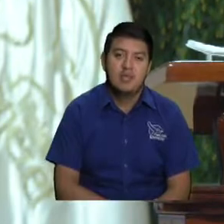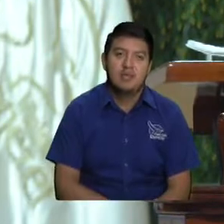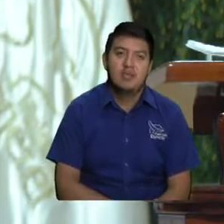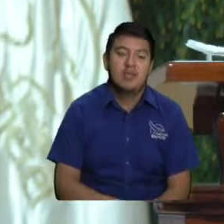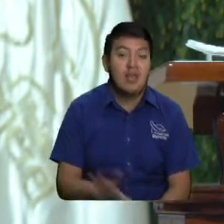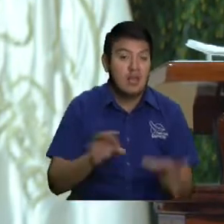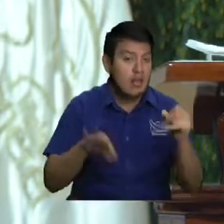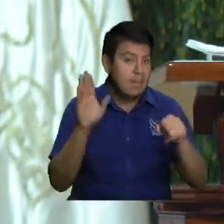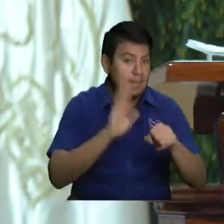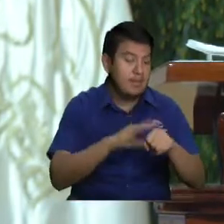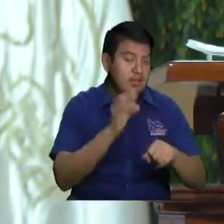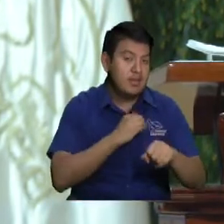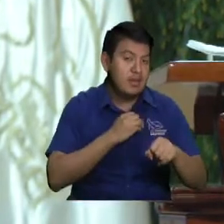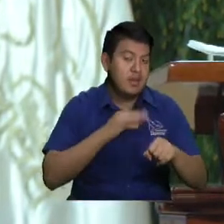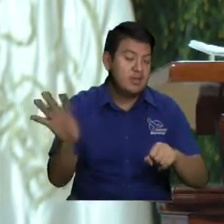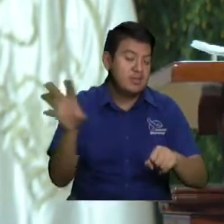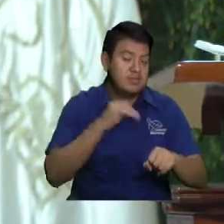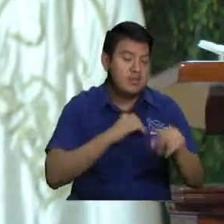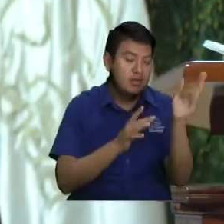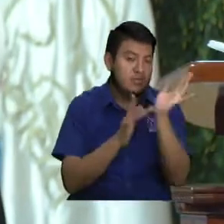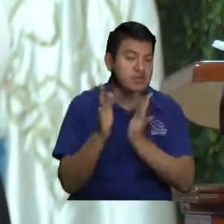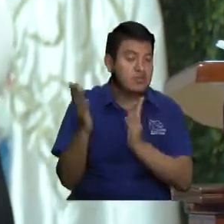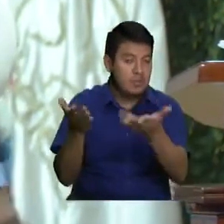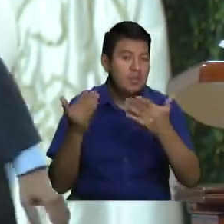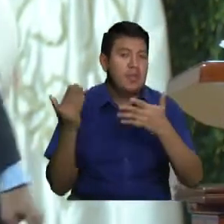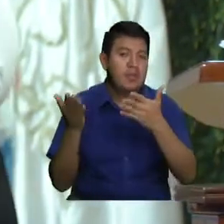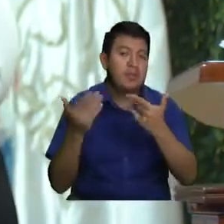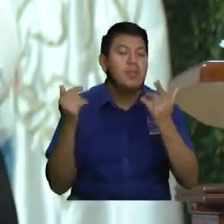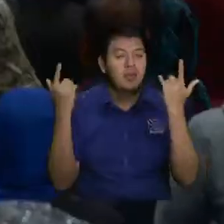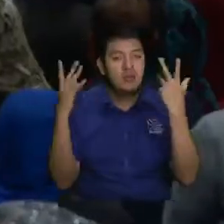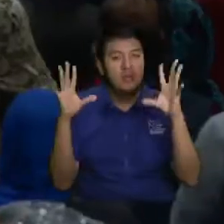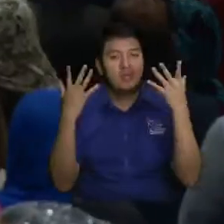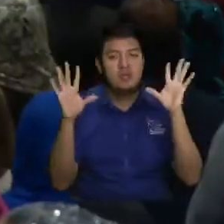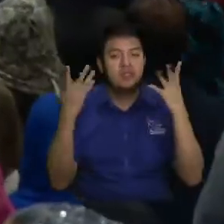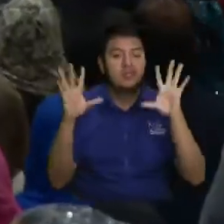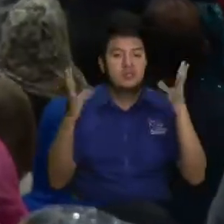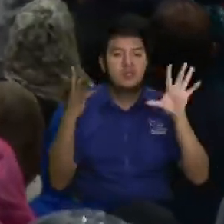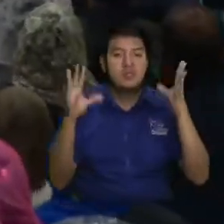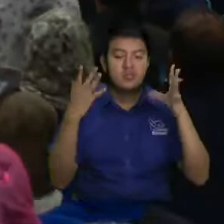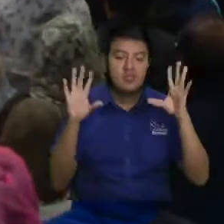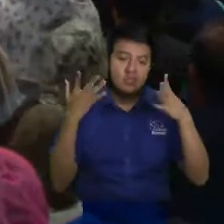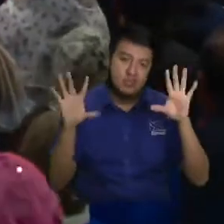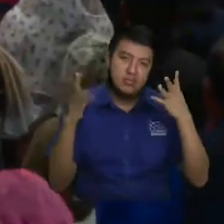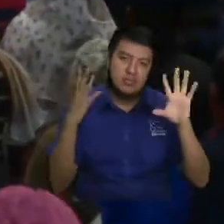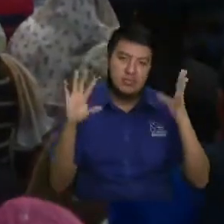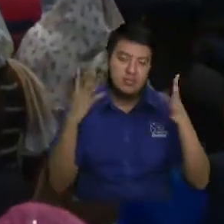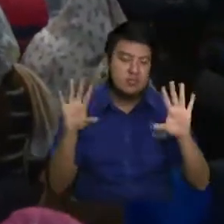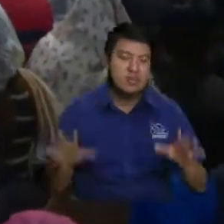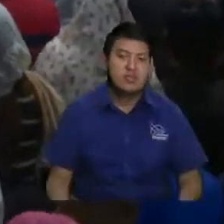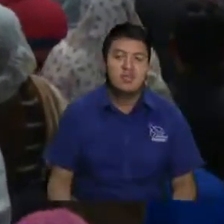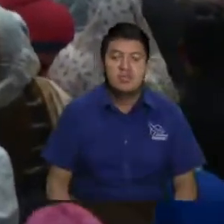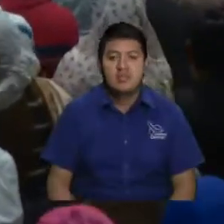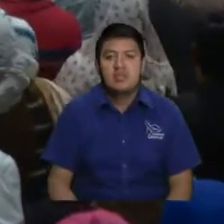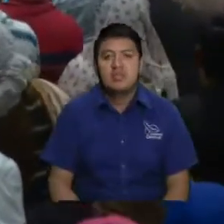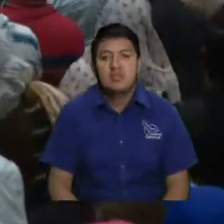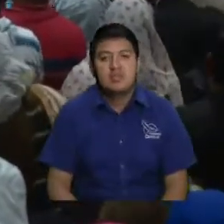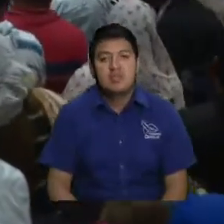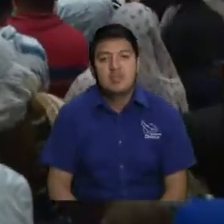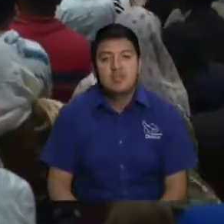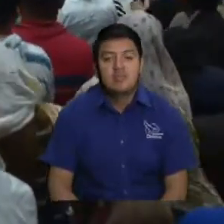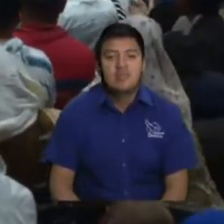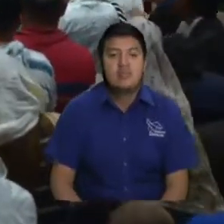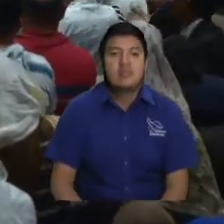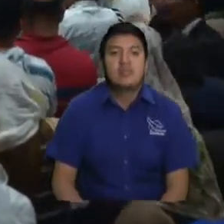venir. Si hay alguien más que va a aceptar a Cristo, aquí viene una persona. Bienvenido, mi hermano. Aquí viene otra persona, bienvenido.